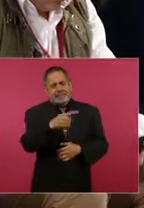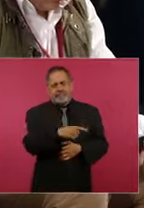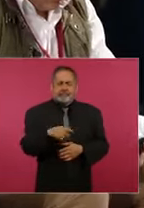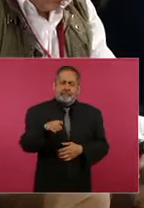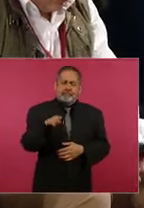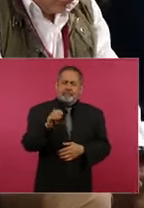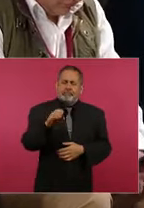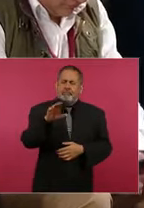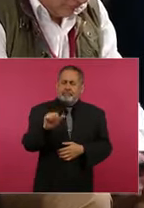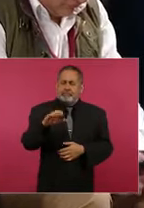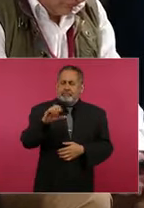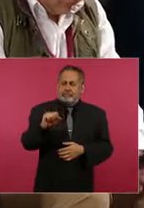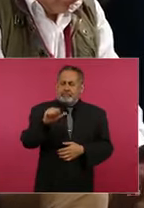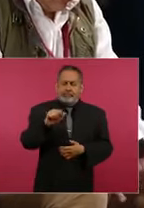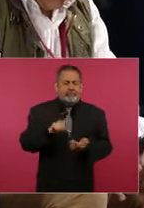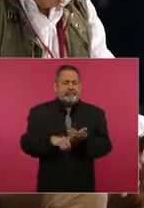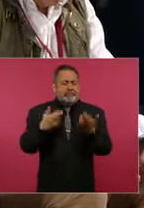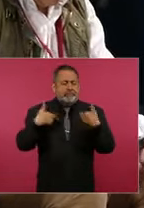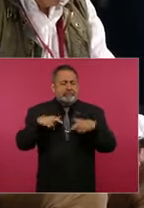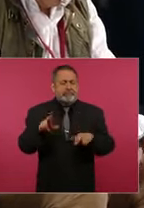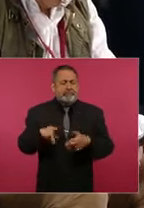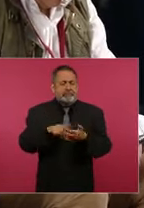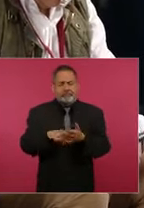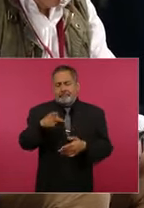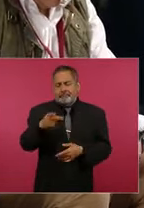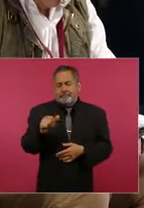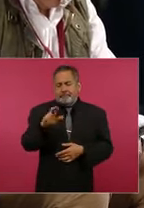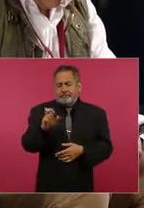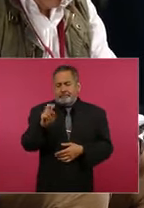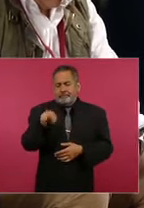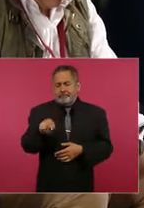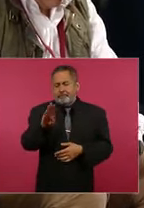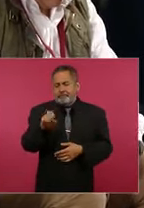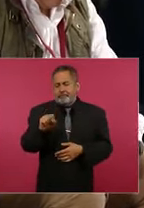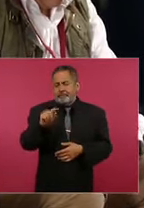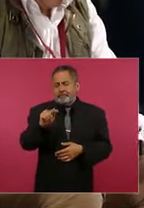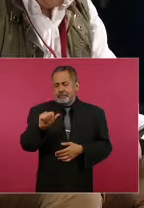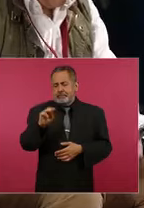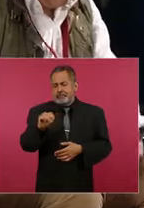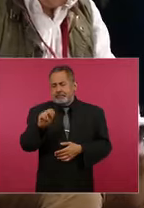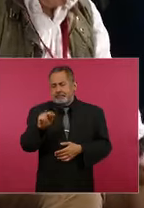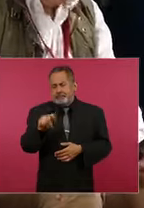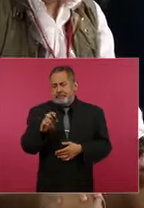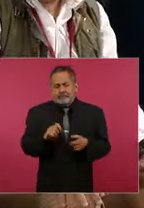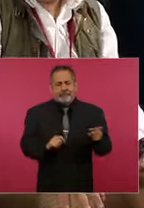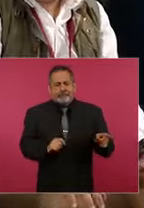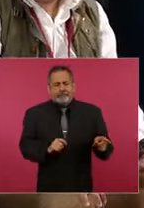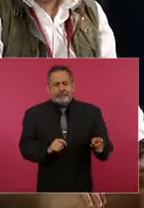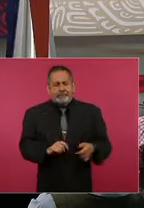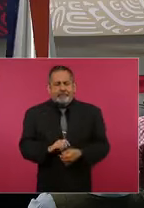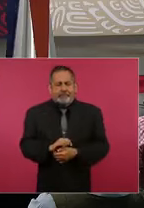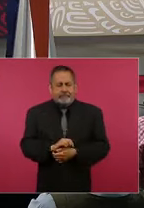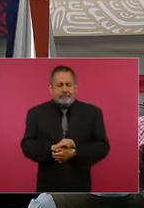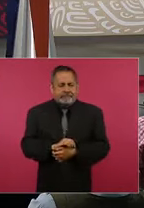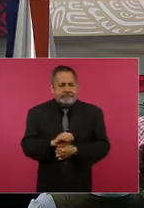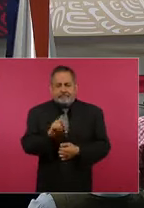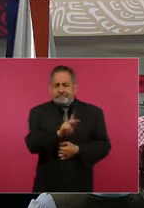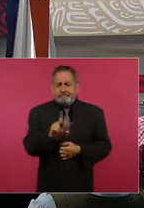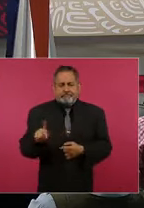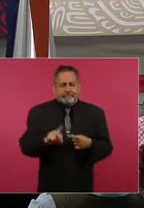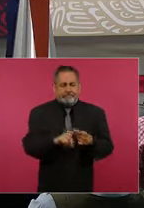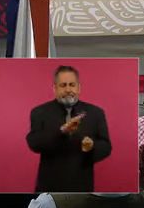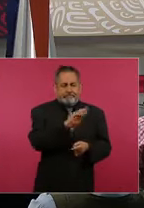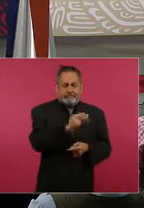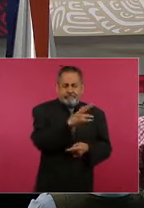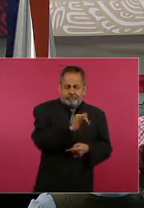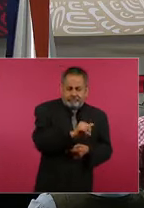Govacasa, representada por Karen Malacara Bustamante. Este nombre está muy constante tanto en Bahía de Banderas como